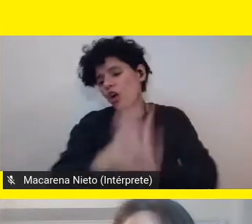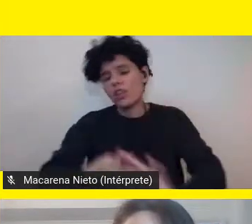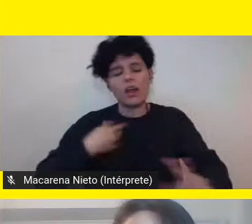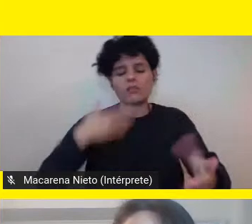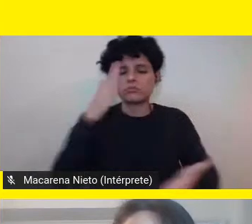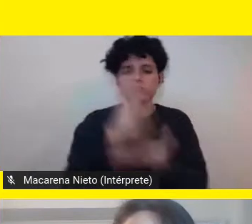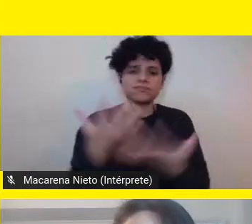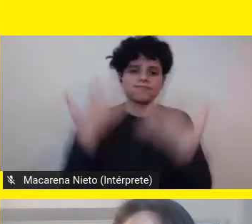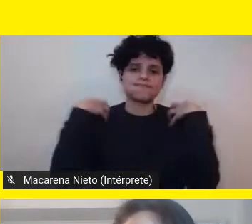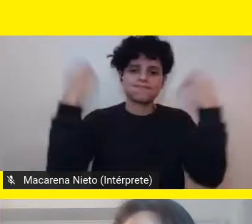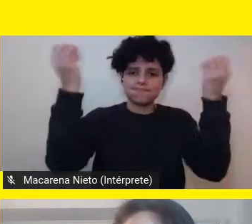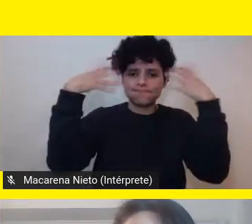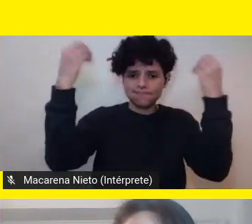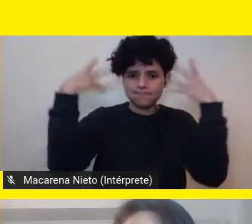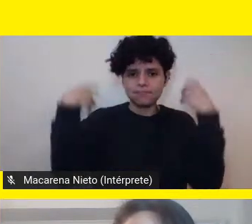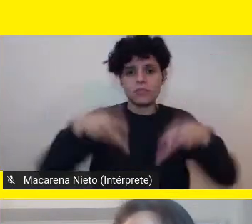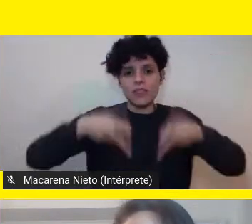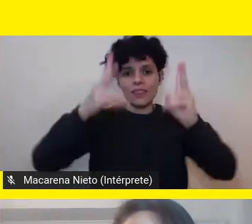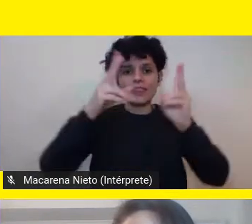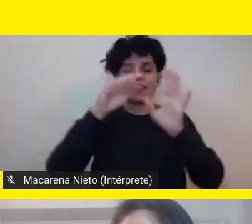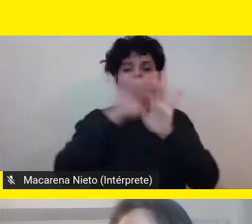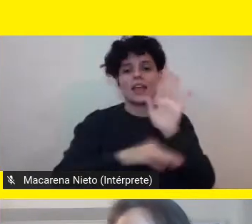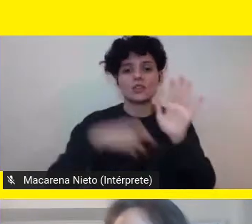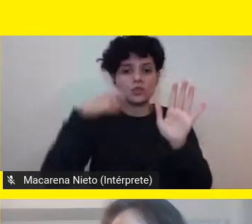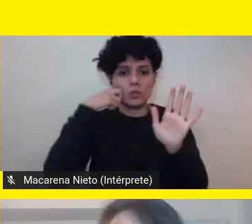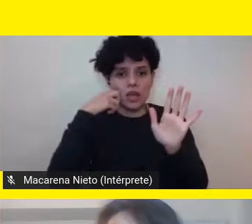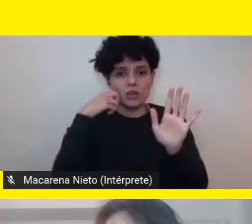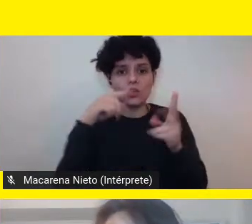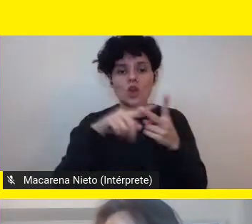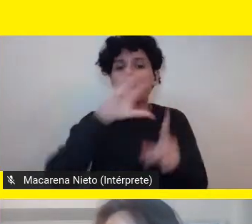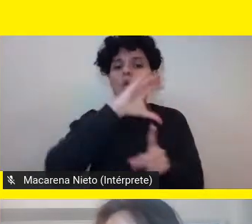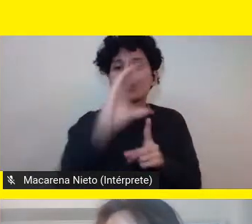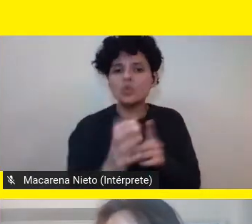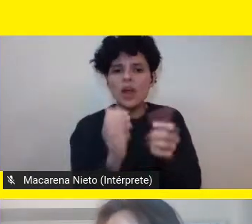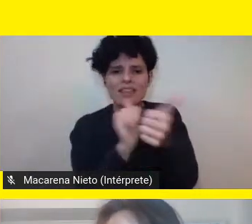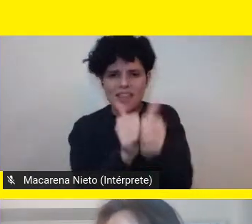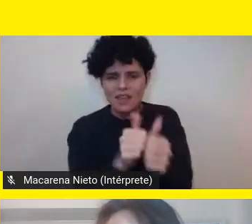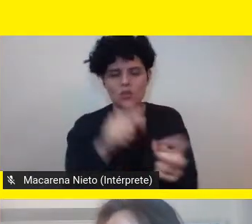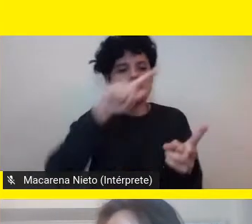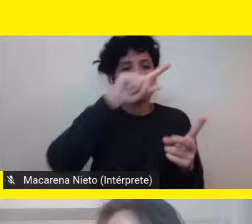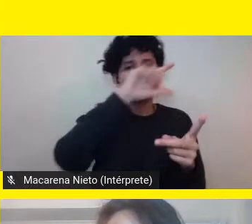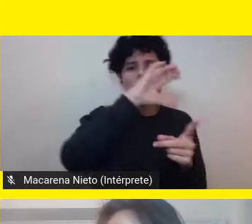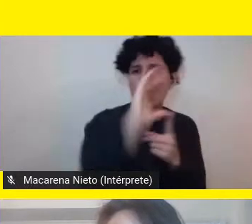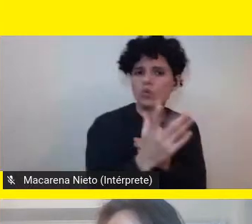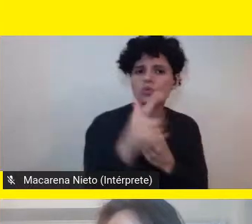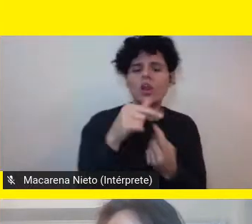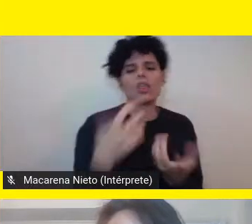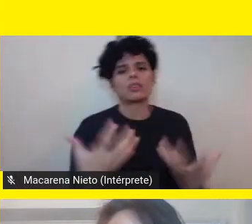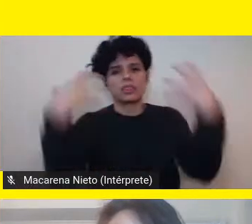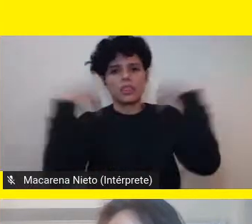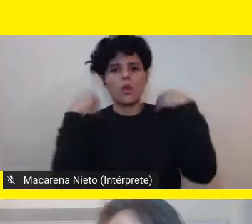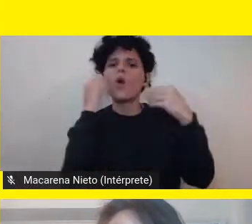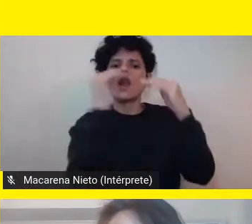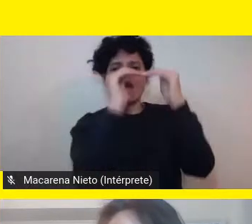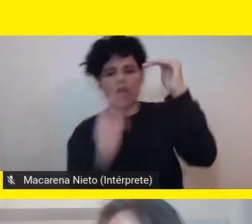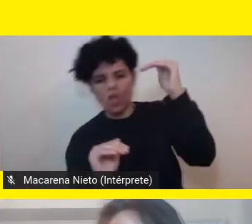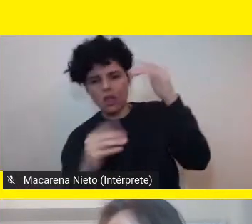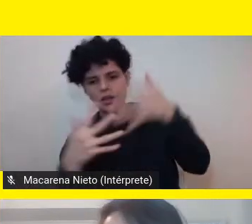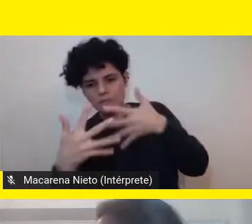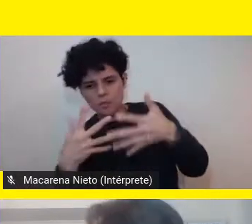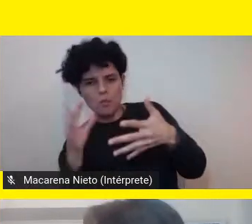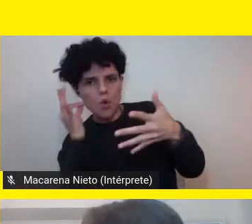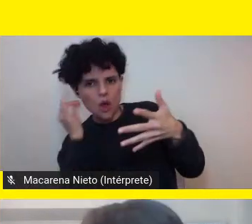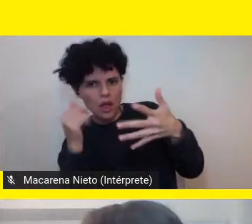en una cultura de género, una cultura de poder atender esta invisibilización que ha sufrido históricamente las mujeres en nuestro